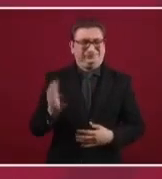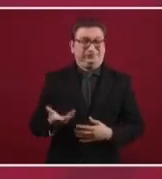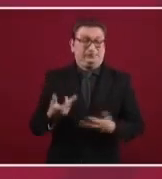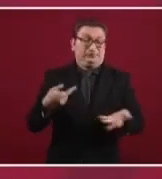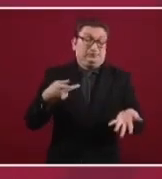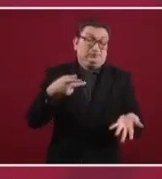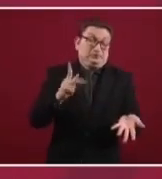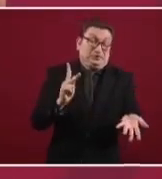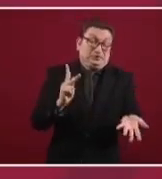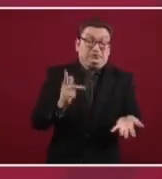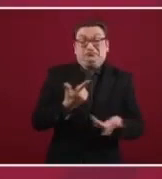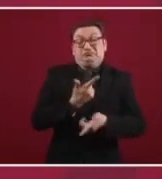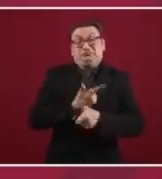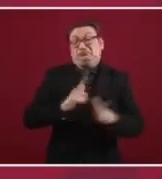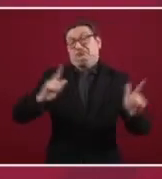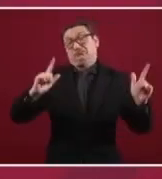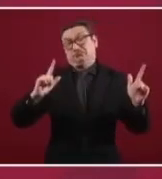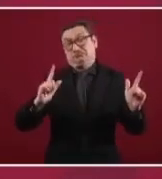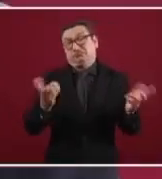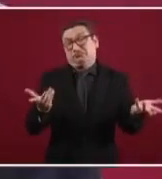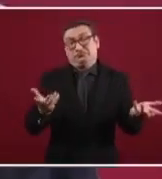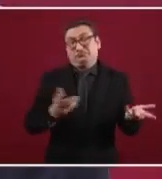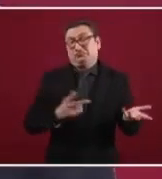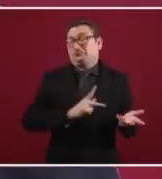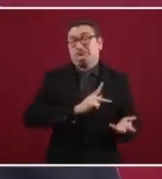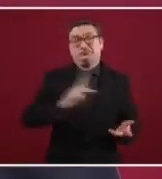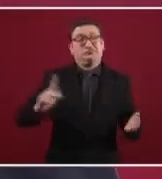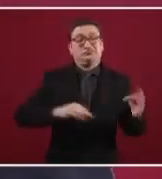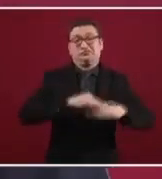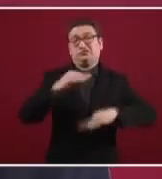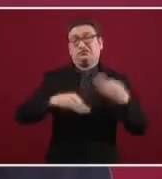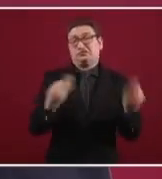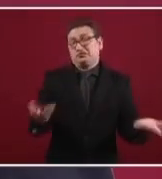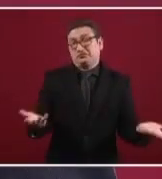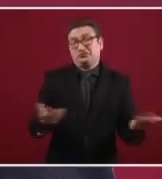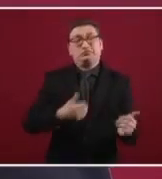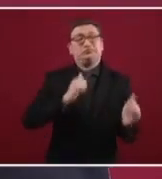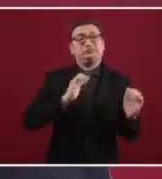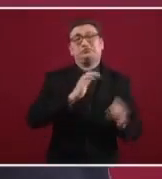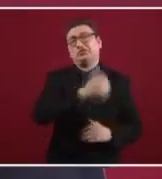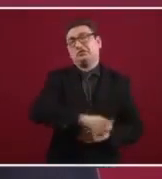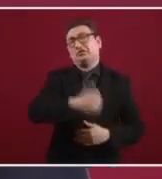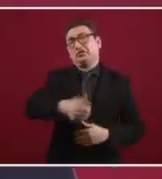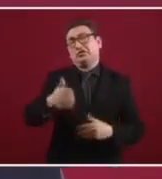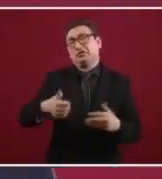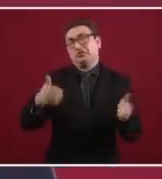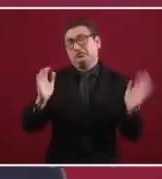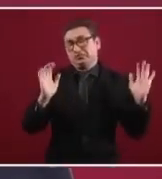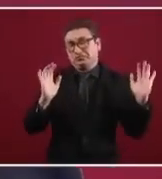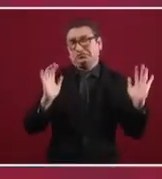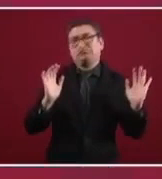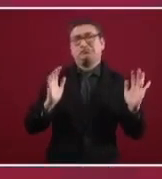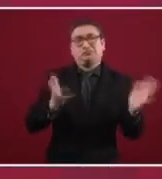pues somos libres y cada quien tiene su